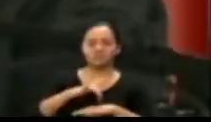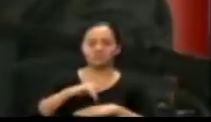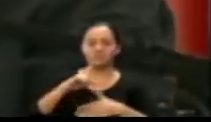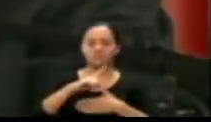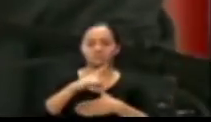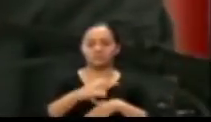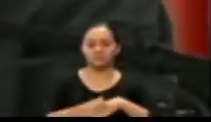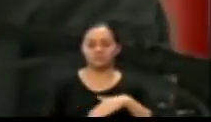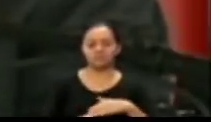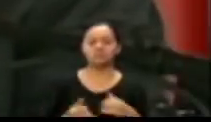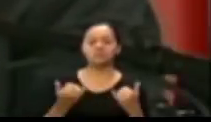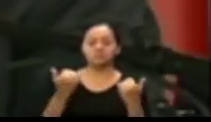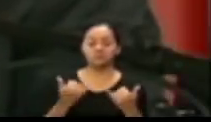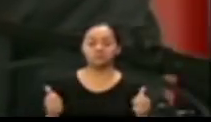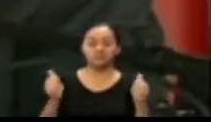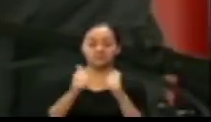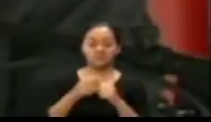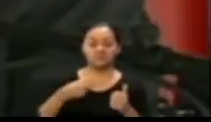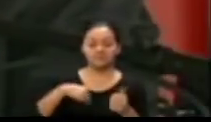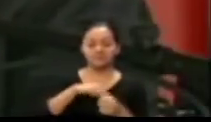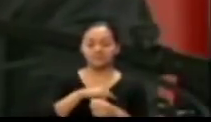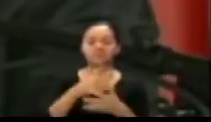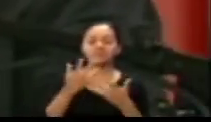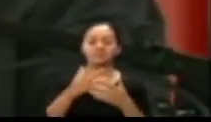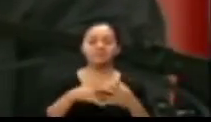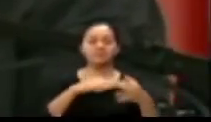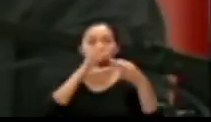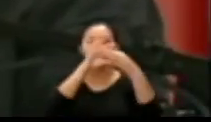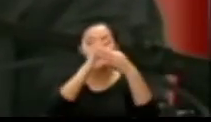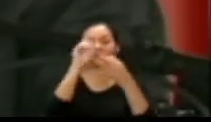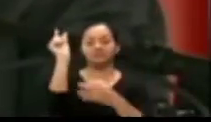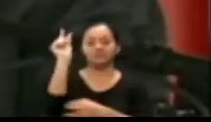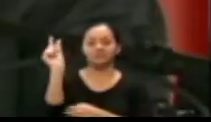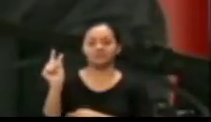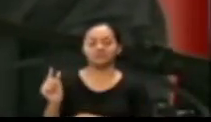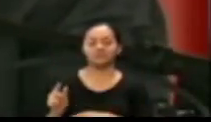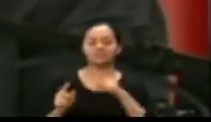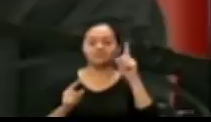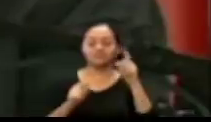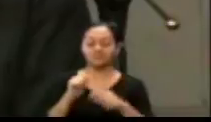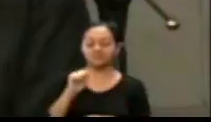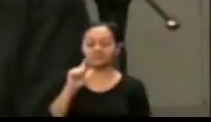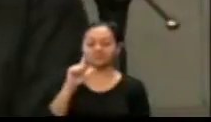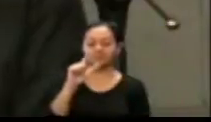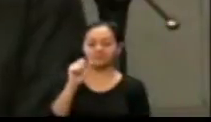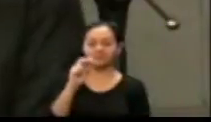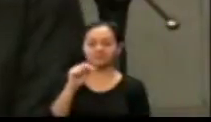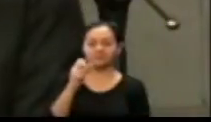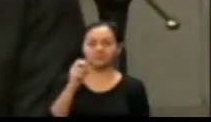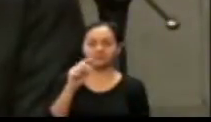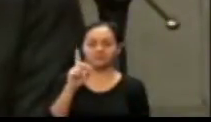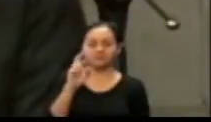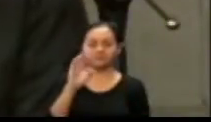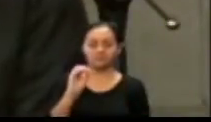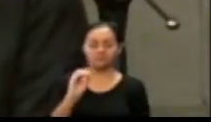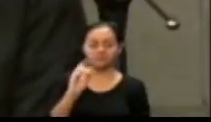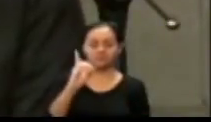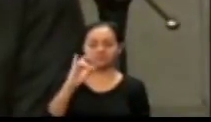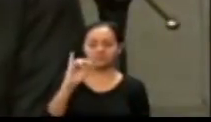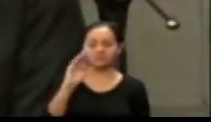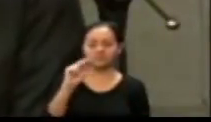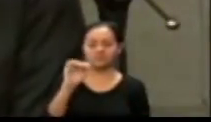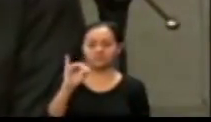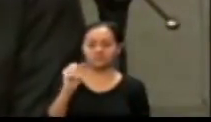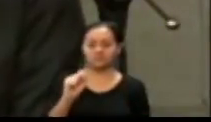Así es, junto a nosotros ya en esta mañana está desde Italia, desde el viejo continente, Alessandro Di Battista. Él es parlamentario de un